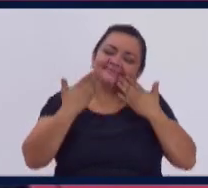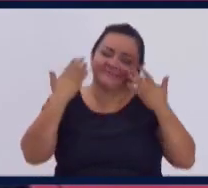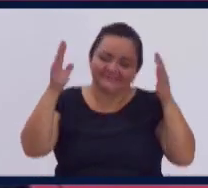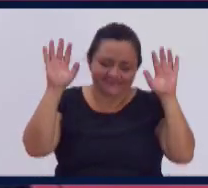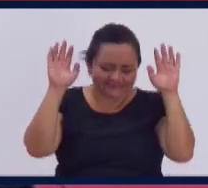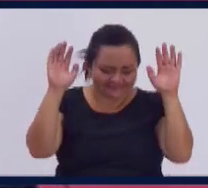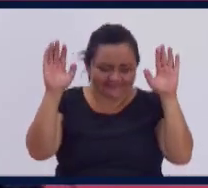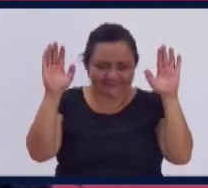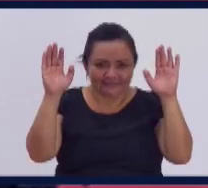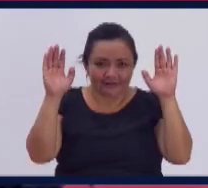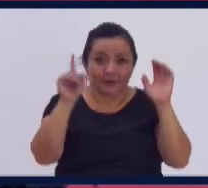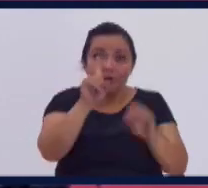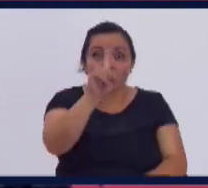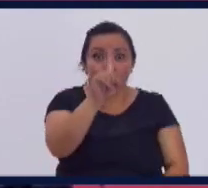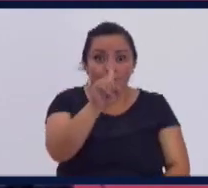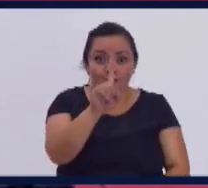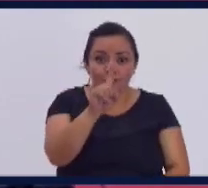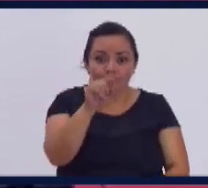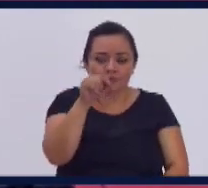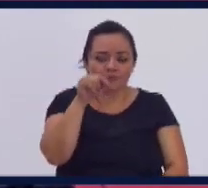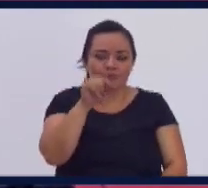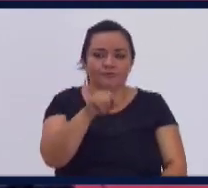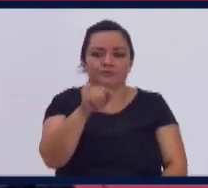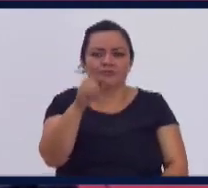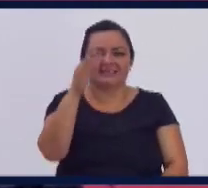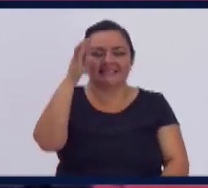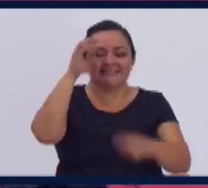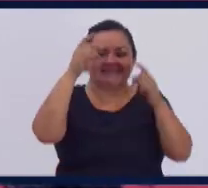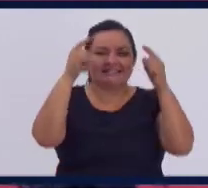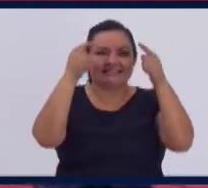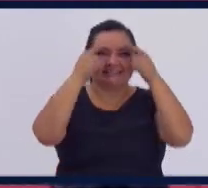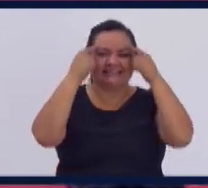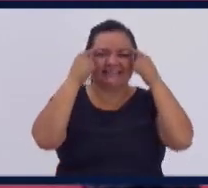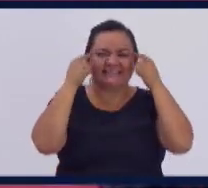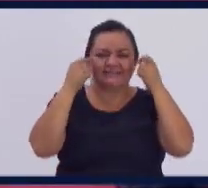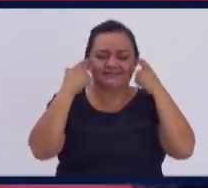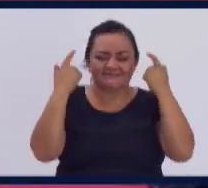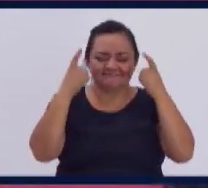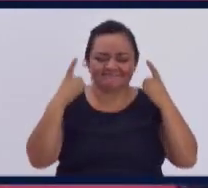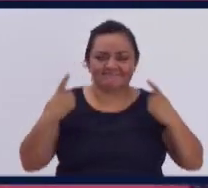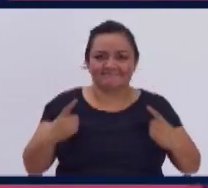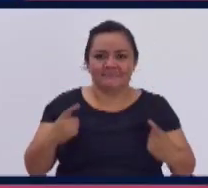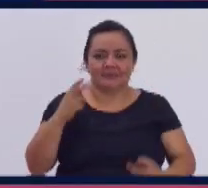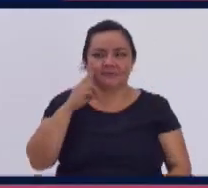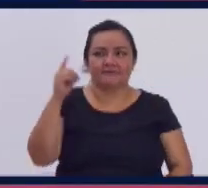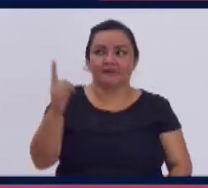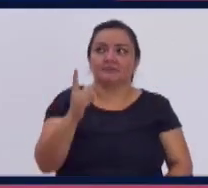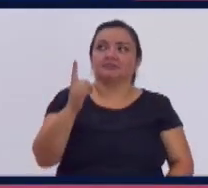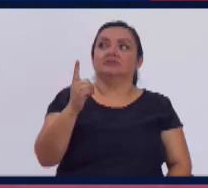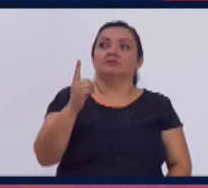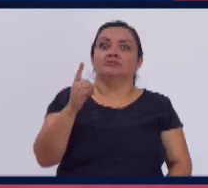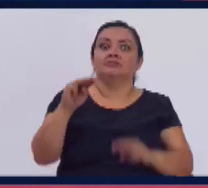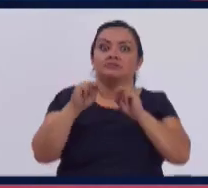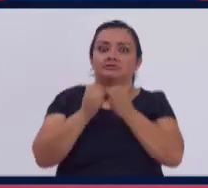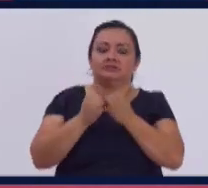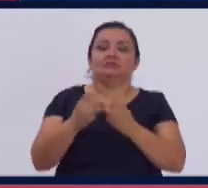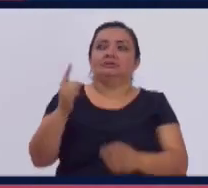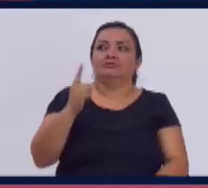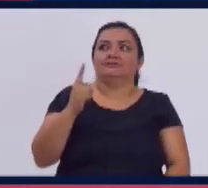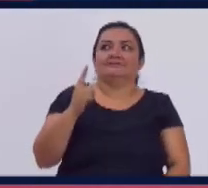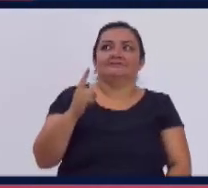Pero uno de todas las ovejitas del Señor, pintado completamente de su cara, que si usted se lo encuentra en cualquier lugar sale